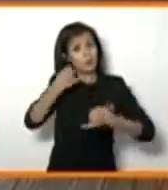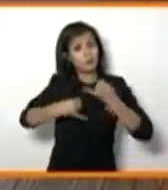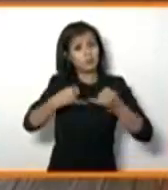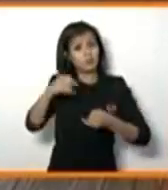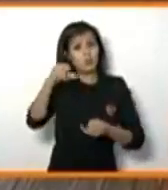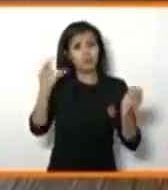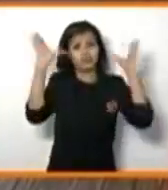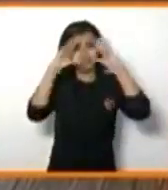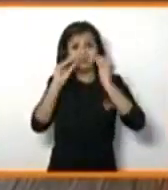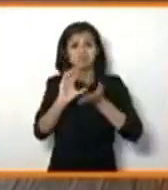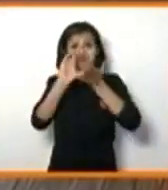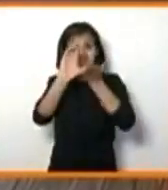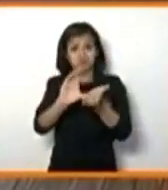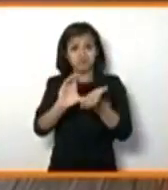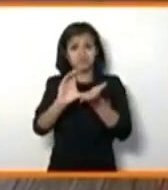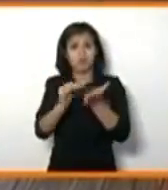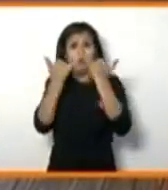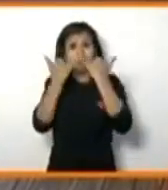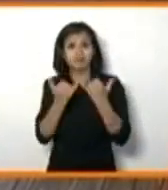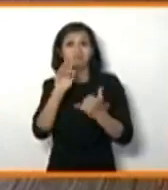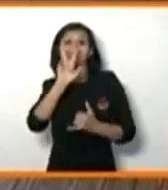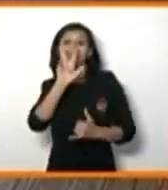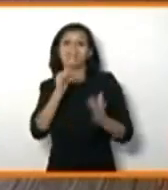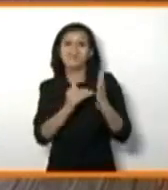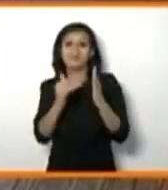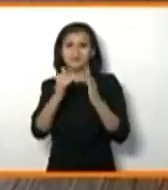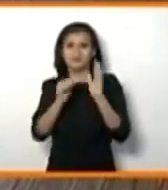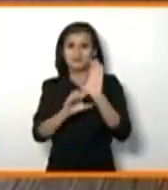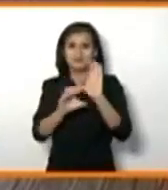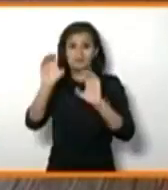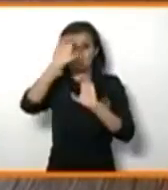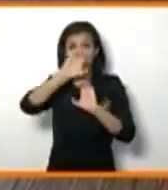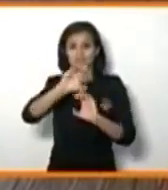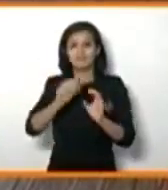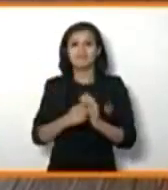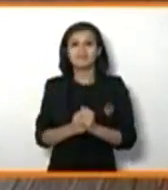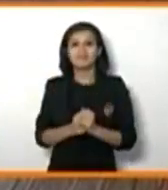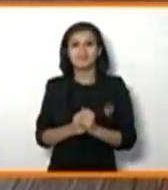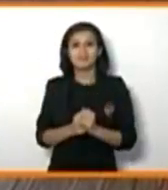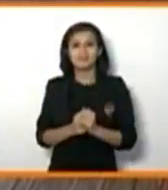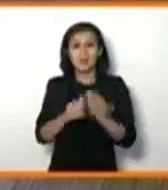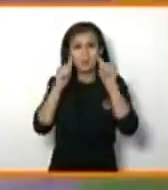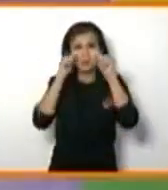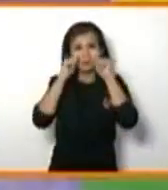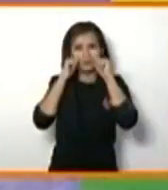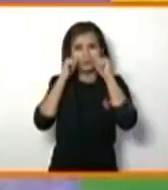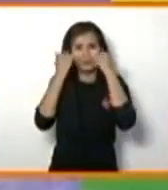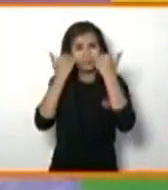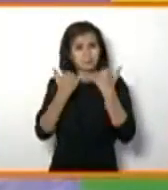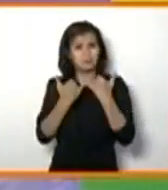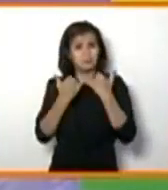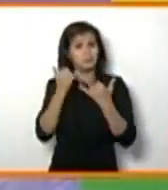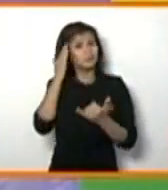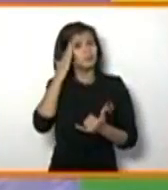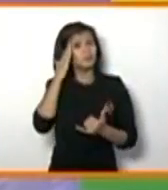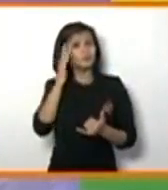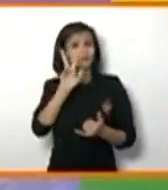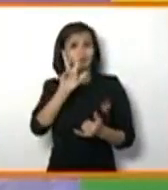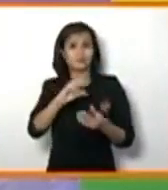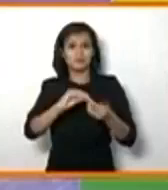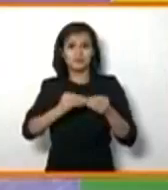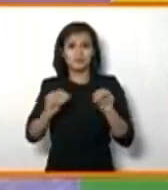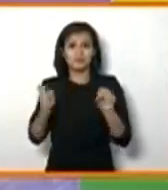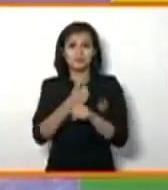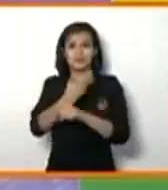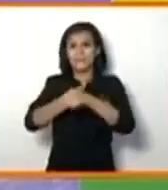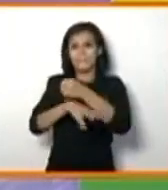hoy es noche millonaria y el monto está en 3 millones de lempiras con tu jugada doble. Atentos y acompáñame a conocer tus tres números